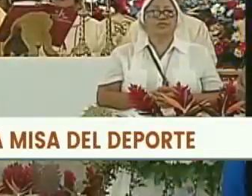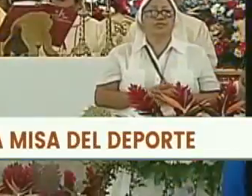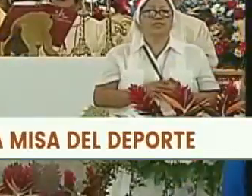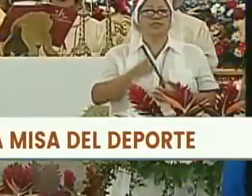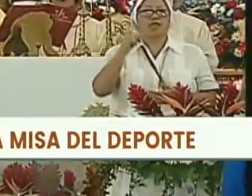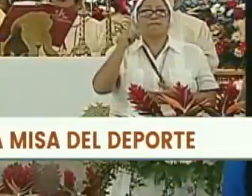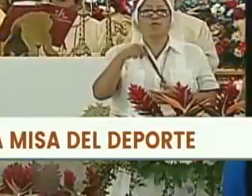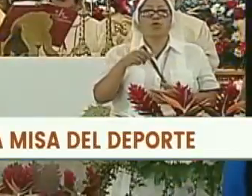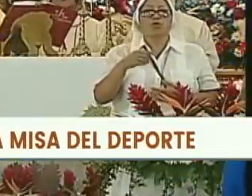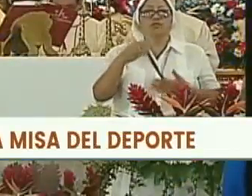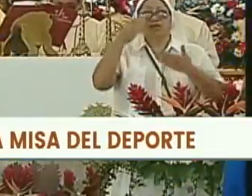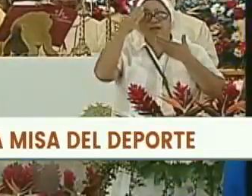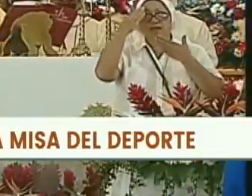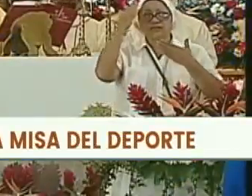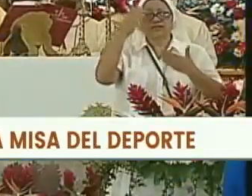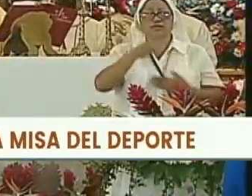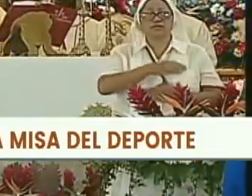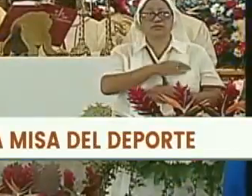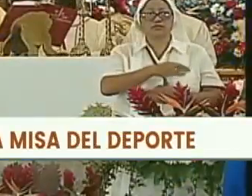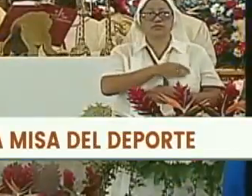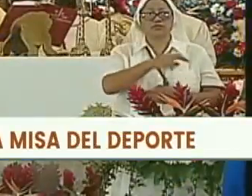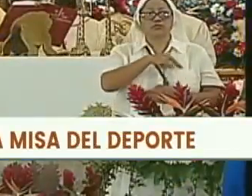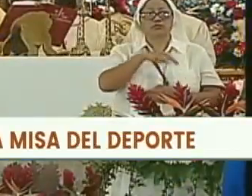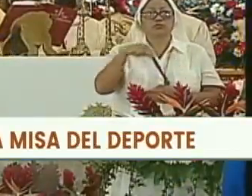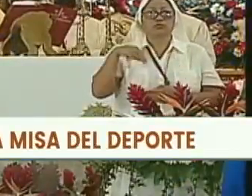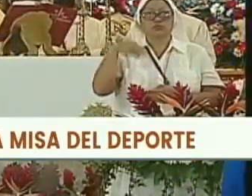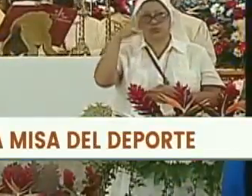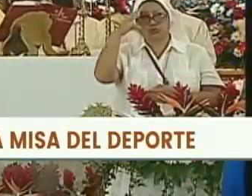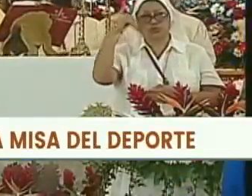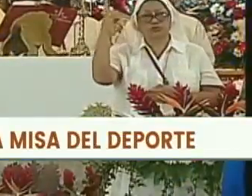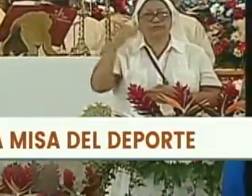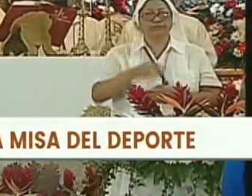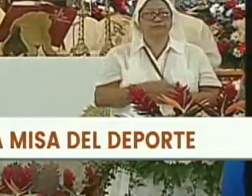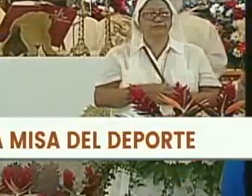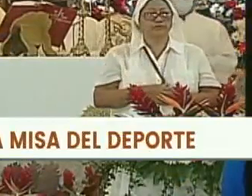gracias al Señor nuestro Dios